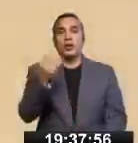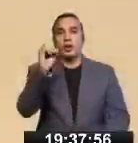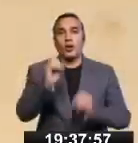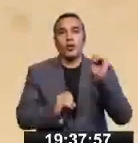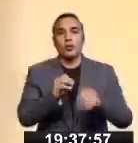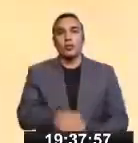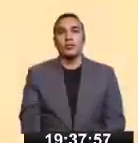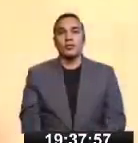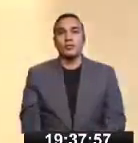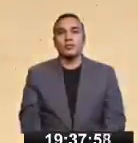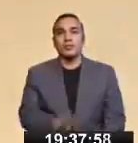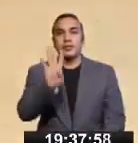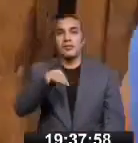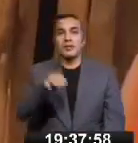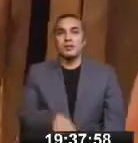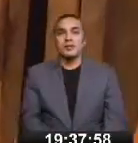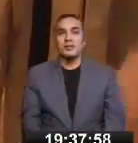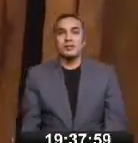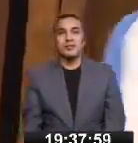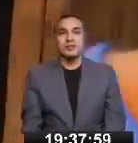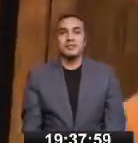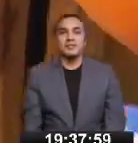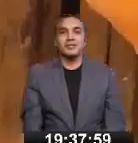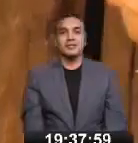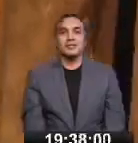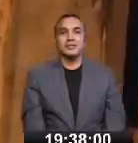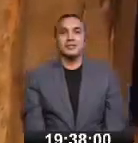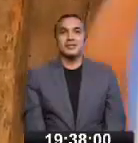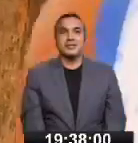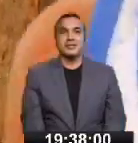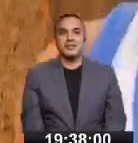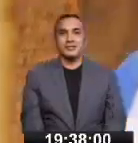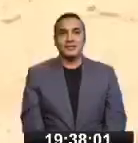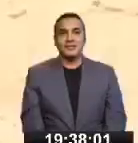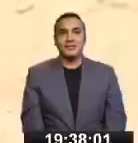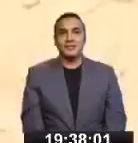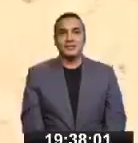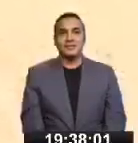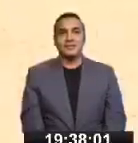y durante 4 meses josé luís calderón tc televisión